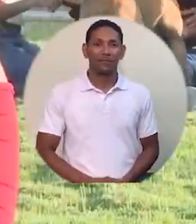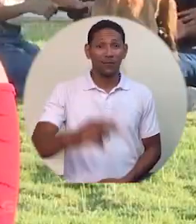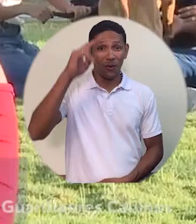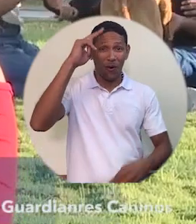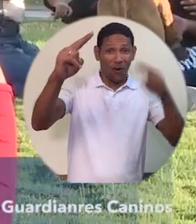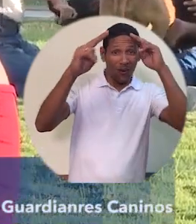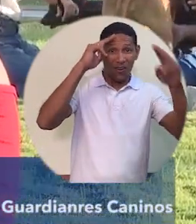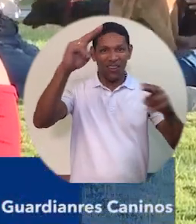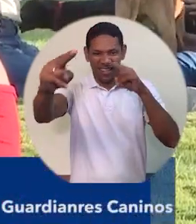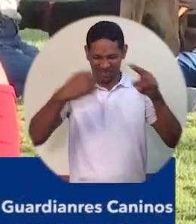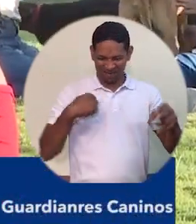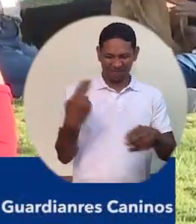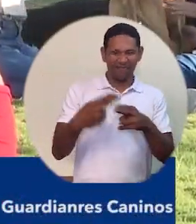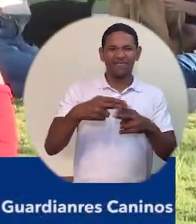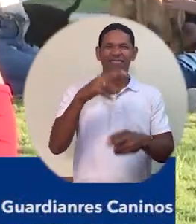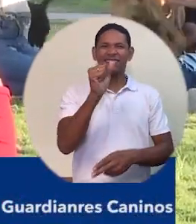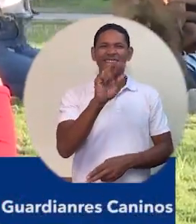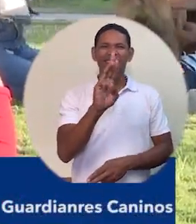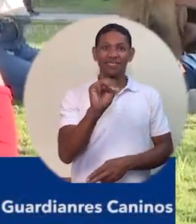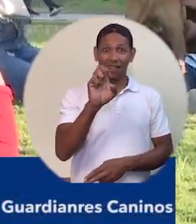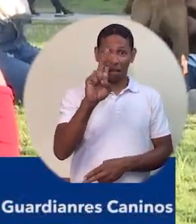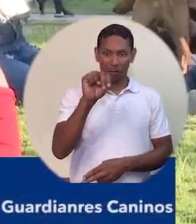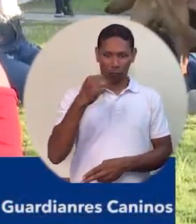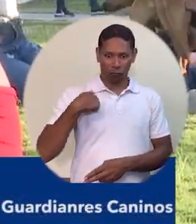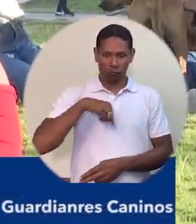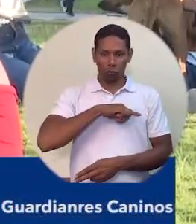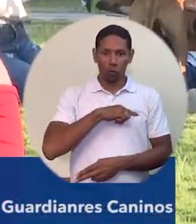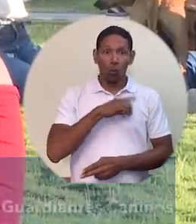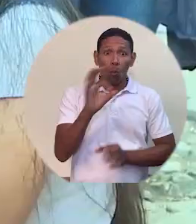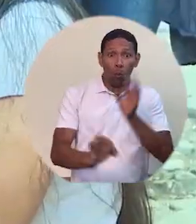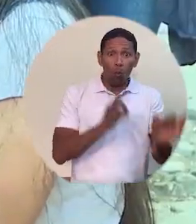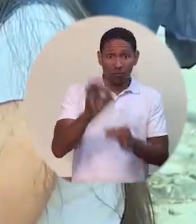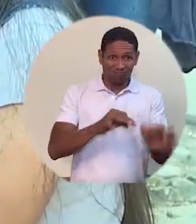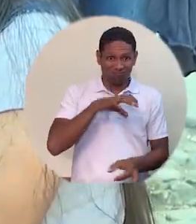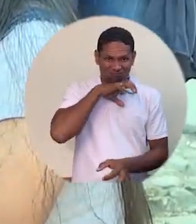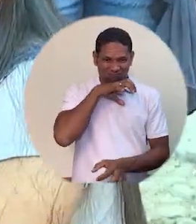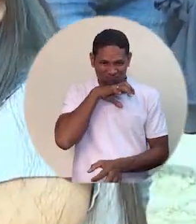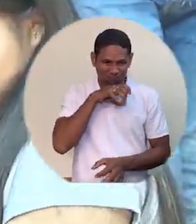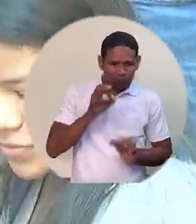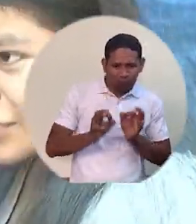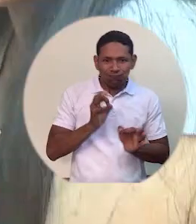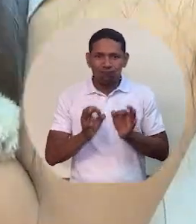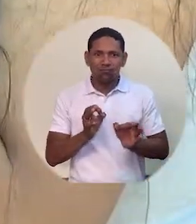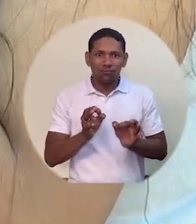Hola muchachos, mi nombre es Carmen Zúñiga y nosotros hacemos parte de Guardianes Caninos Unimagdalena.